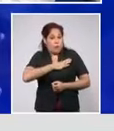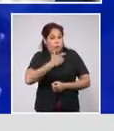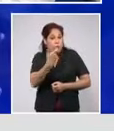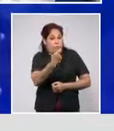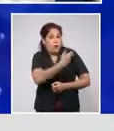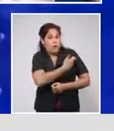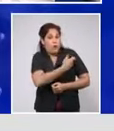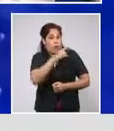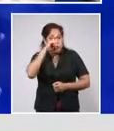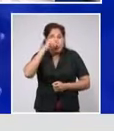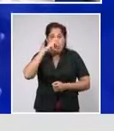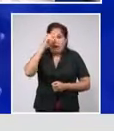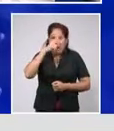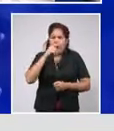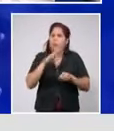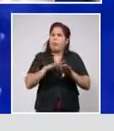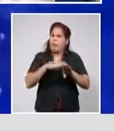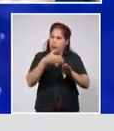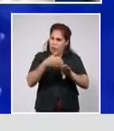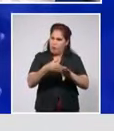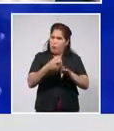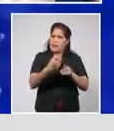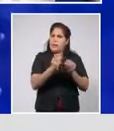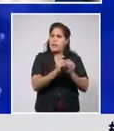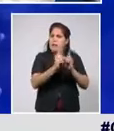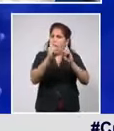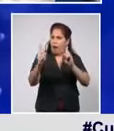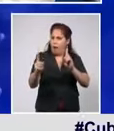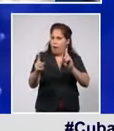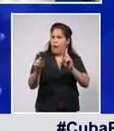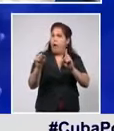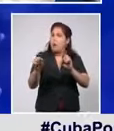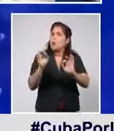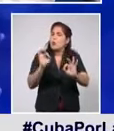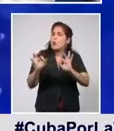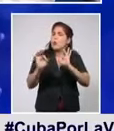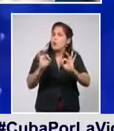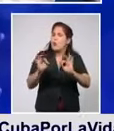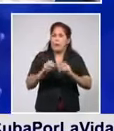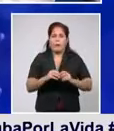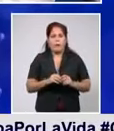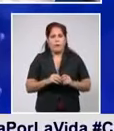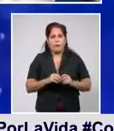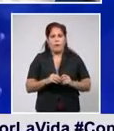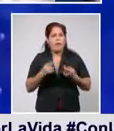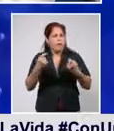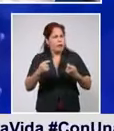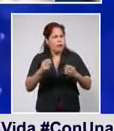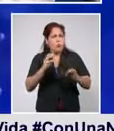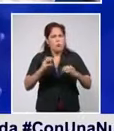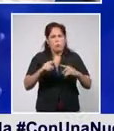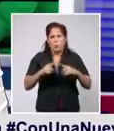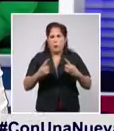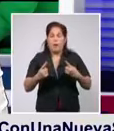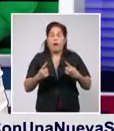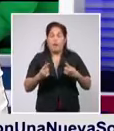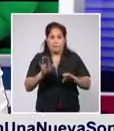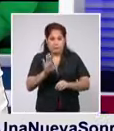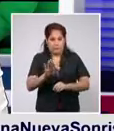02, será indispensable, doctor? Y es la pregunta, ¿la protección en qué debe consistir?